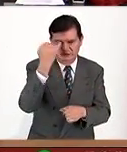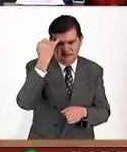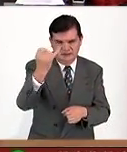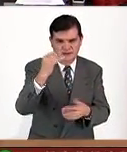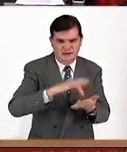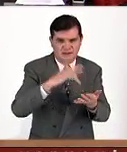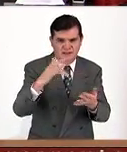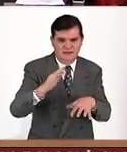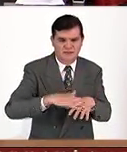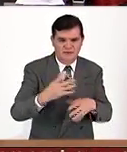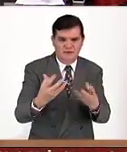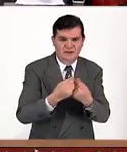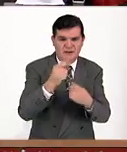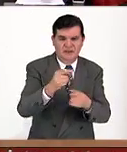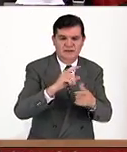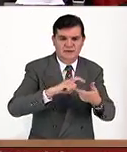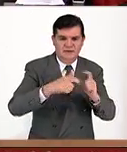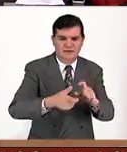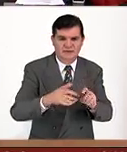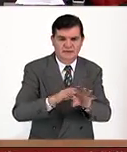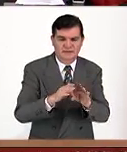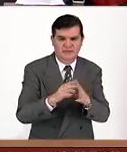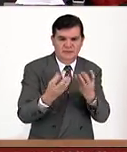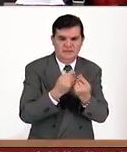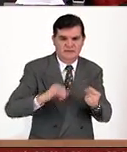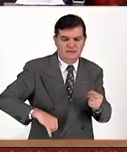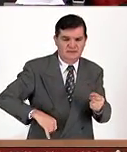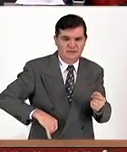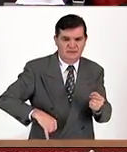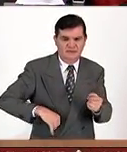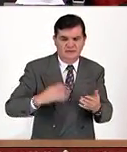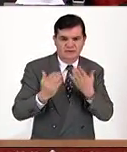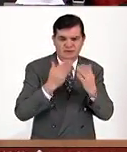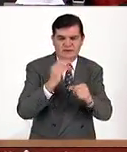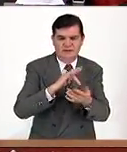Muchísimas gracias por estar Gracias, con nosotros Vidal. en México al Día y compartirnos este interesante estudio. Hasta luego. Gracias.